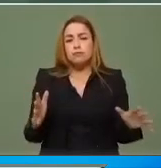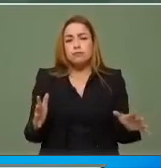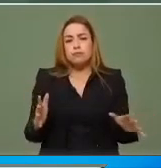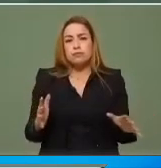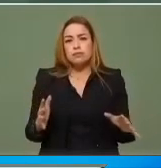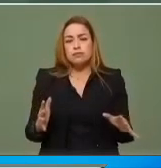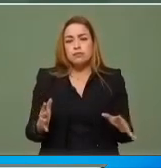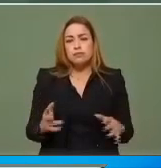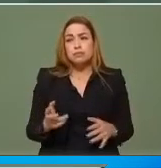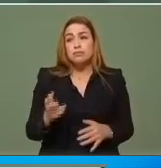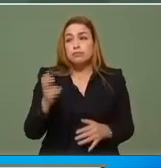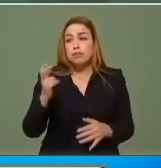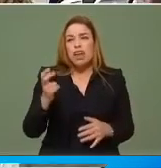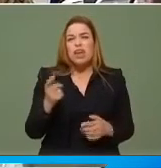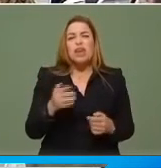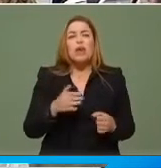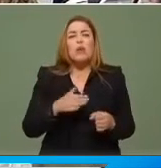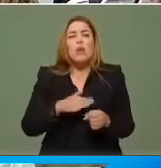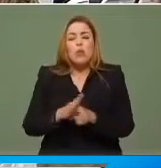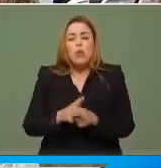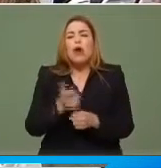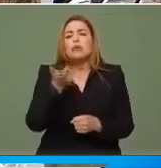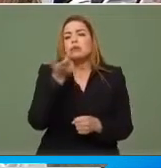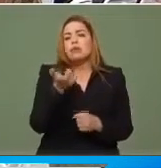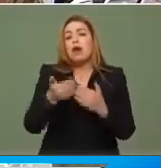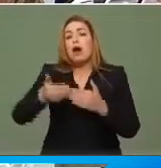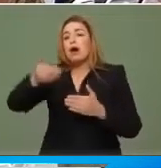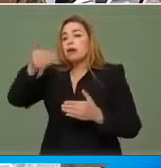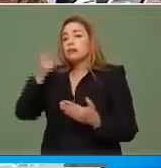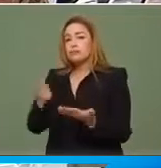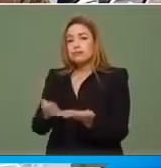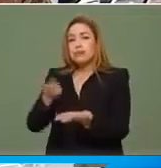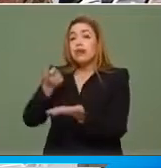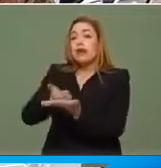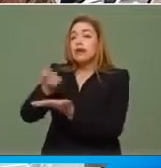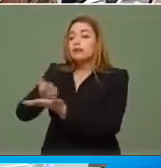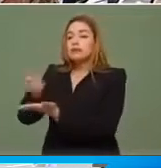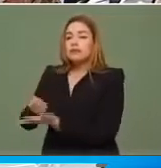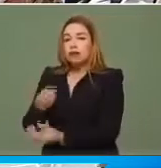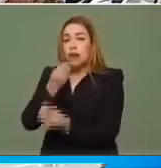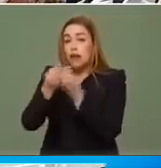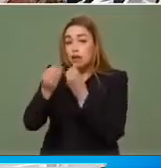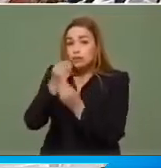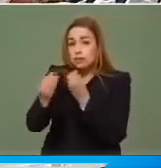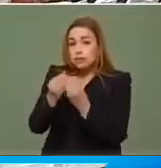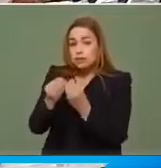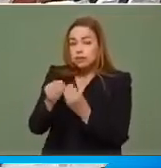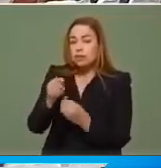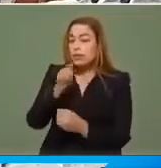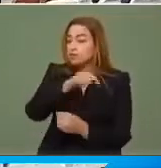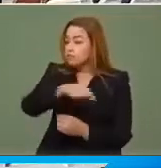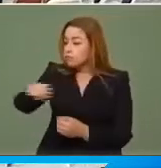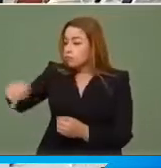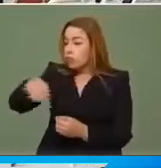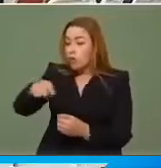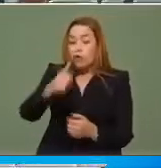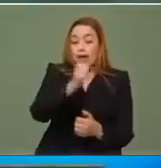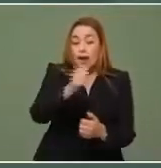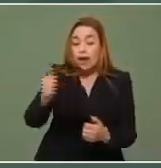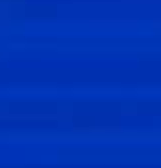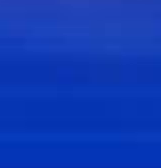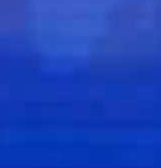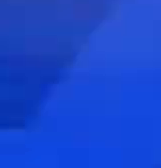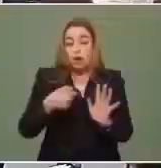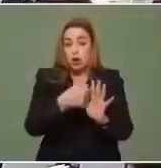compras, lo que conllevará a que como resultado de la revisión de los contratos, si no se cuenta con una situación favorable para el gobierno, se